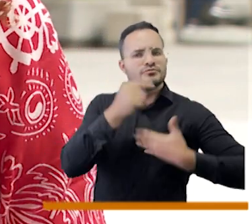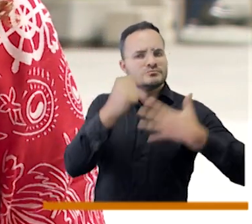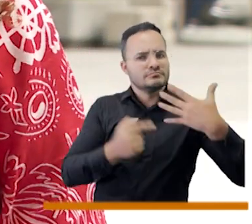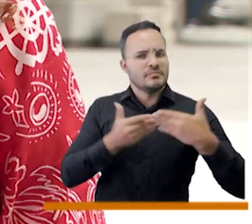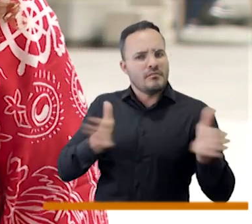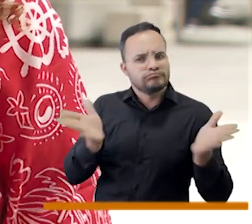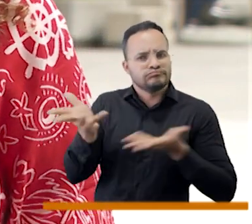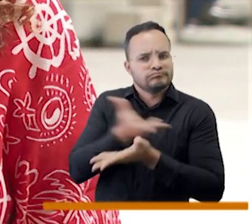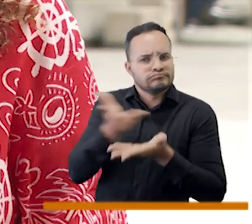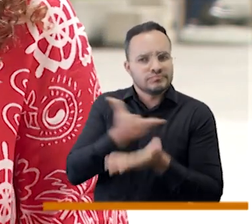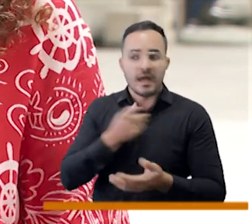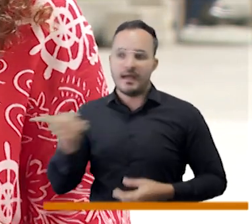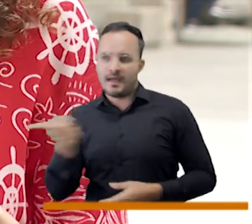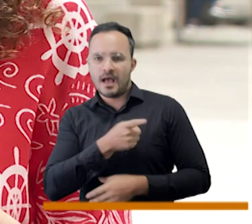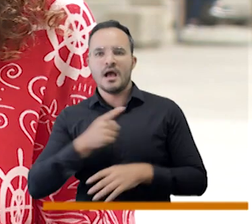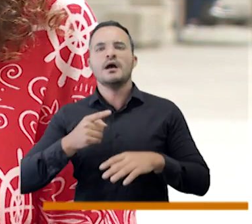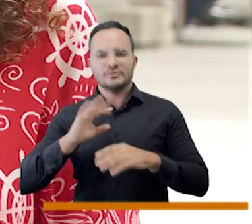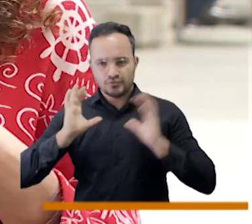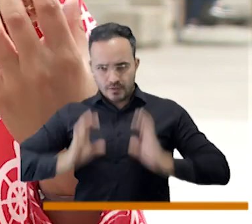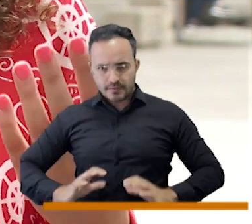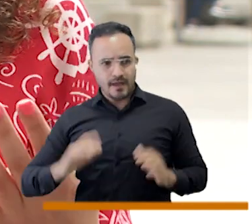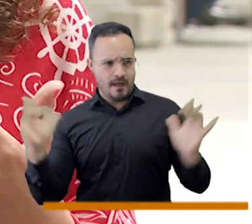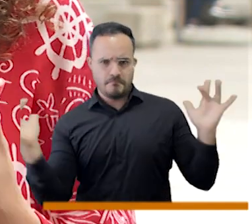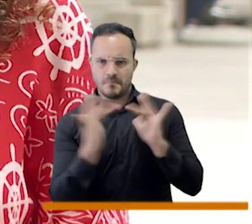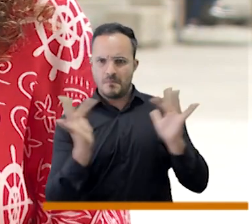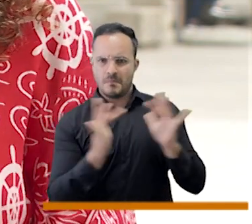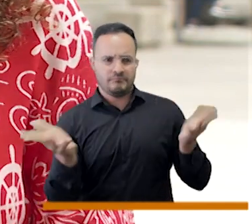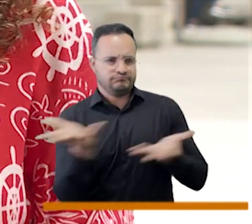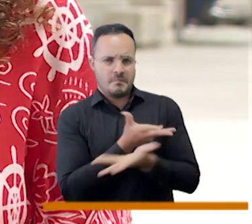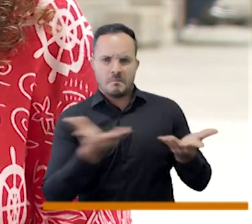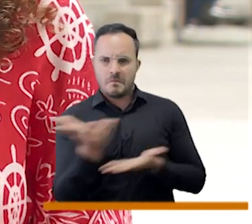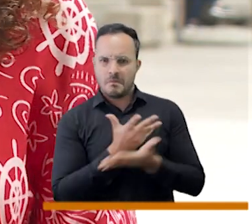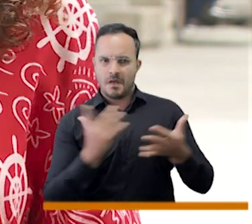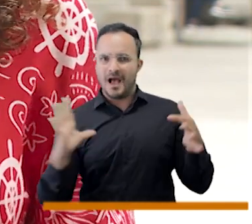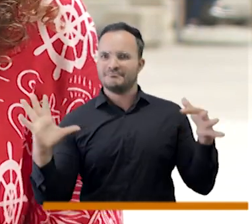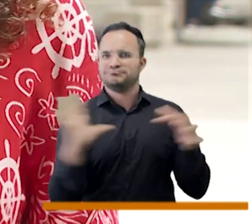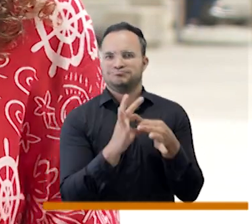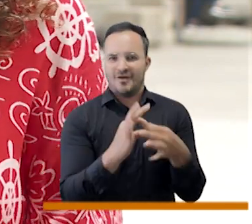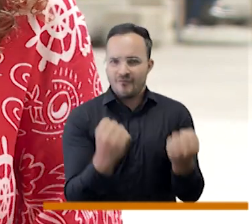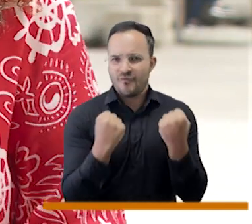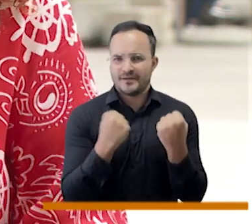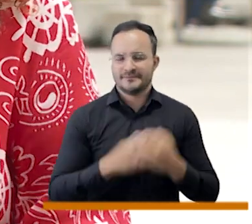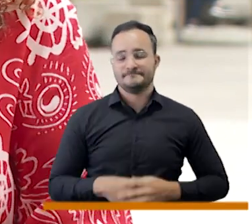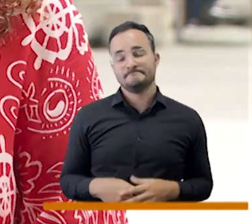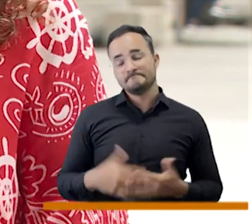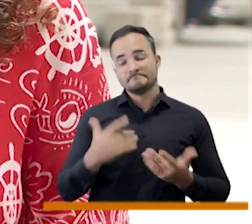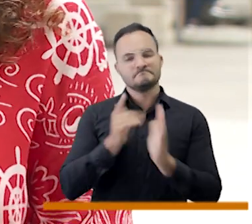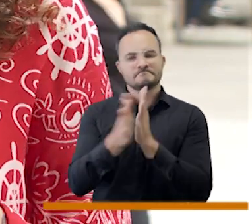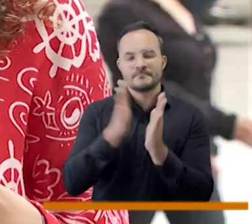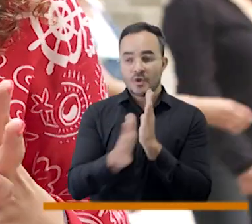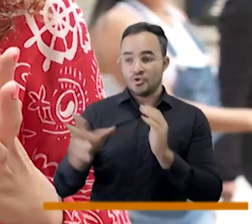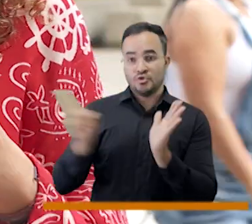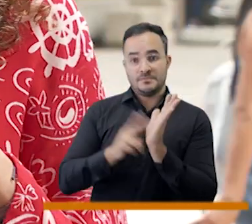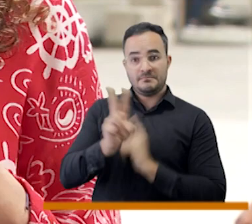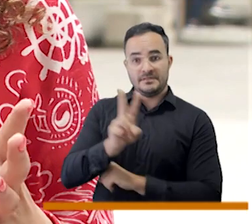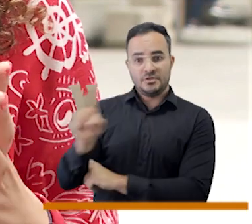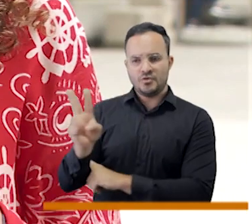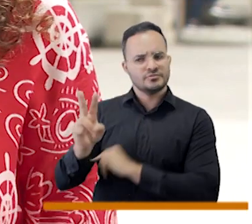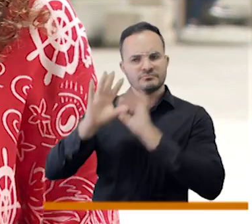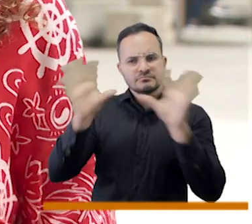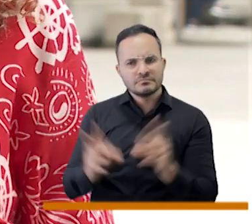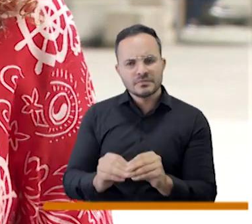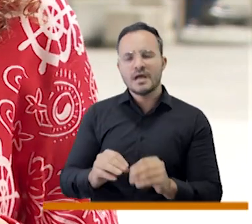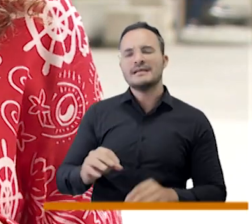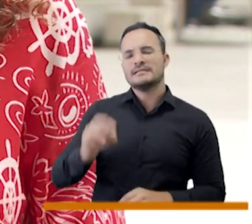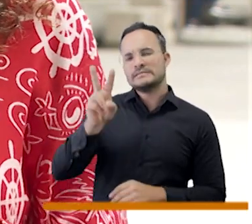la administración municipal y mantener una relación entre el gobierno y la ciudadanía. ¿Qué encontramos? Que su cumplimiento ha oscilado